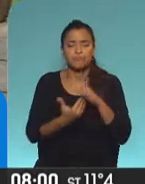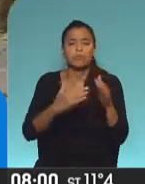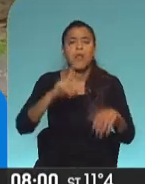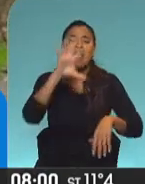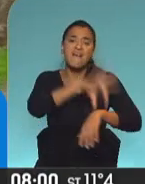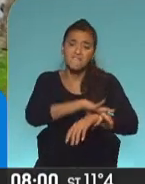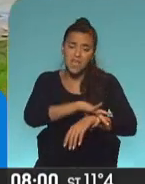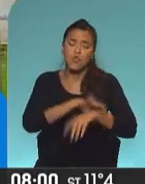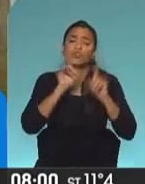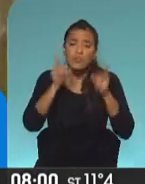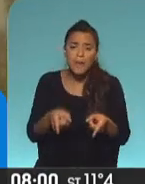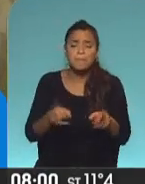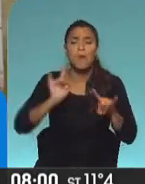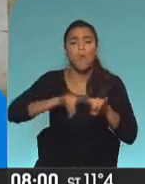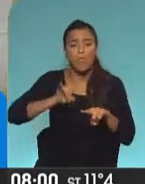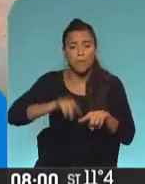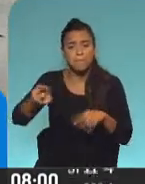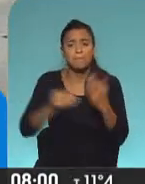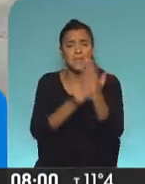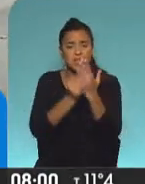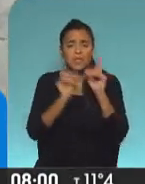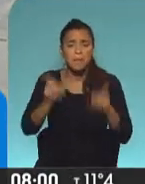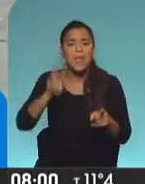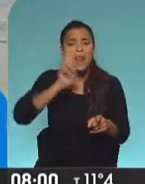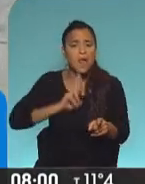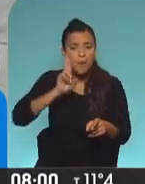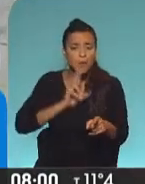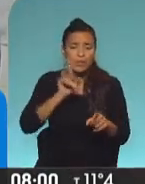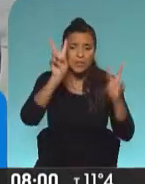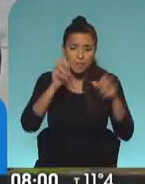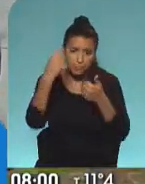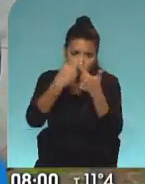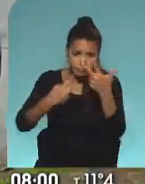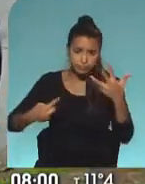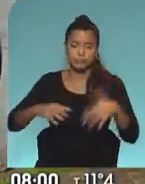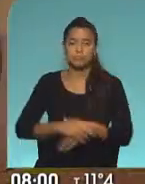Cafiero. También, por supuesto, Guado de Pedro, el ministro y también Fernanda Roberta tratando todos estos temas.